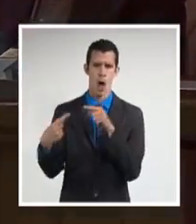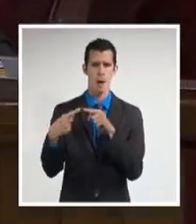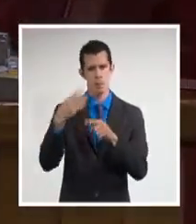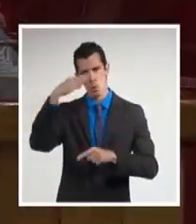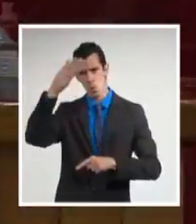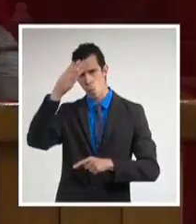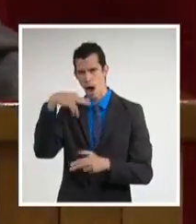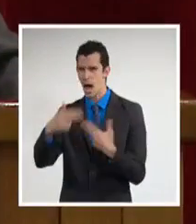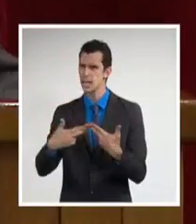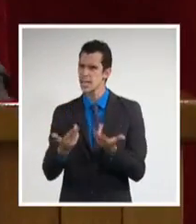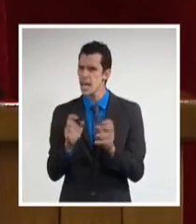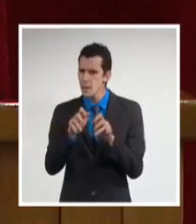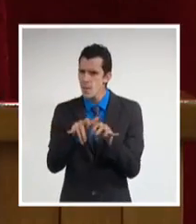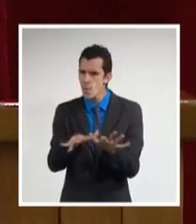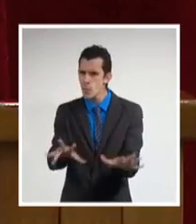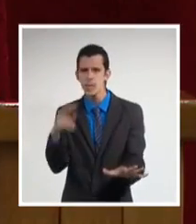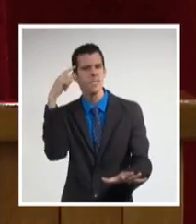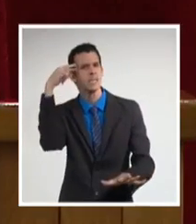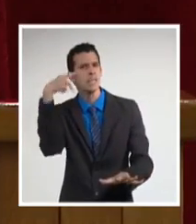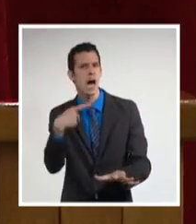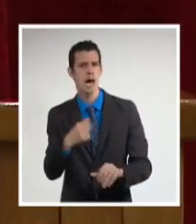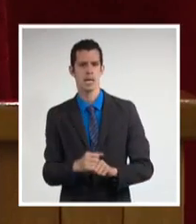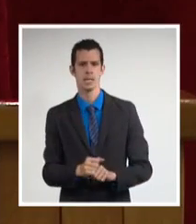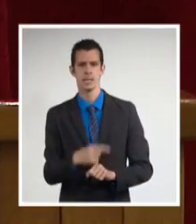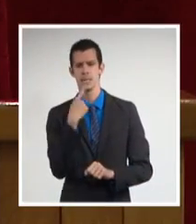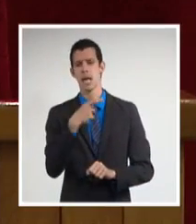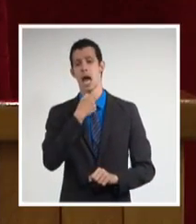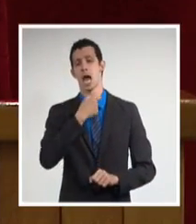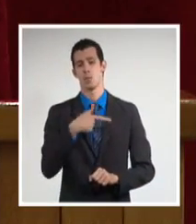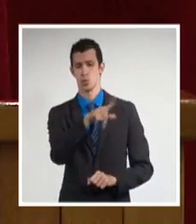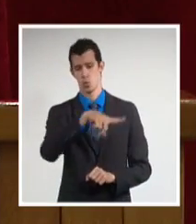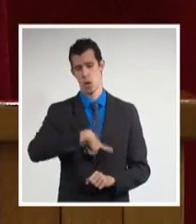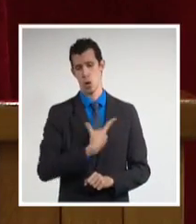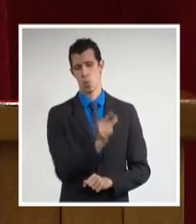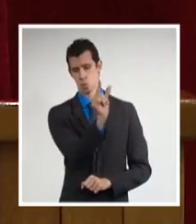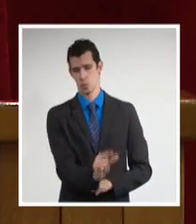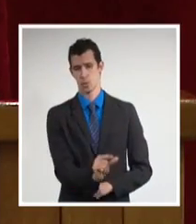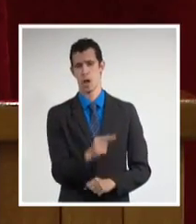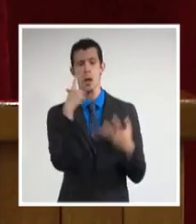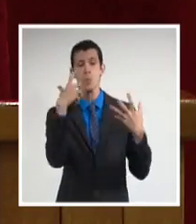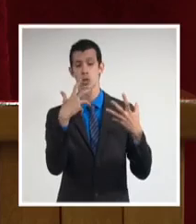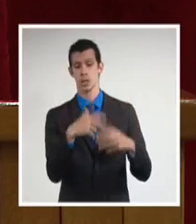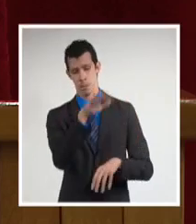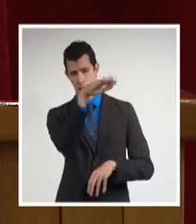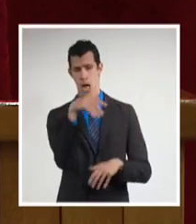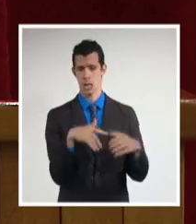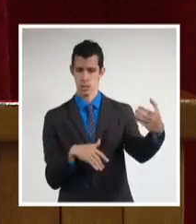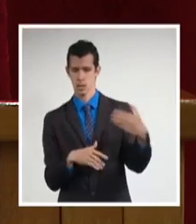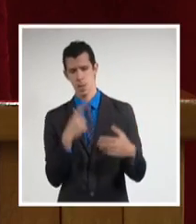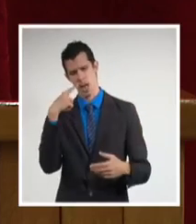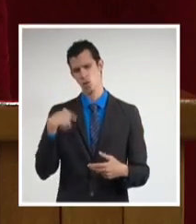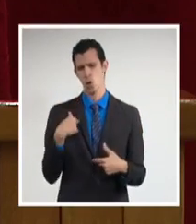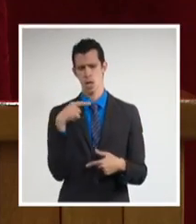patria, acosando a sus artistas y poniendo en venta el servicio de algunos a las peores